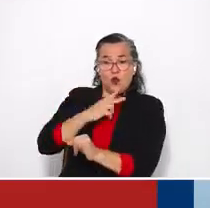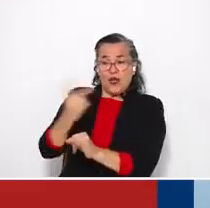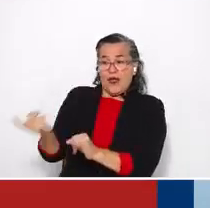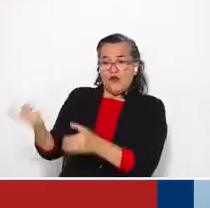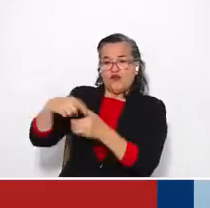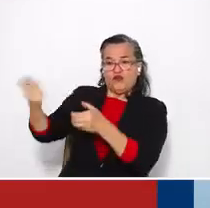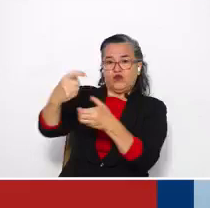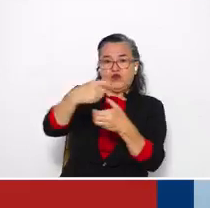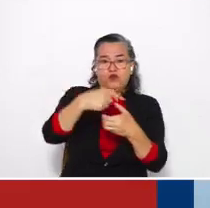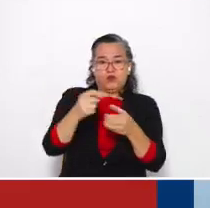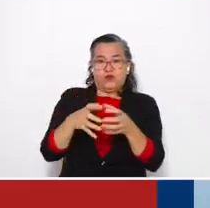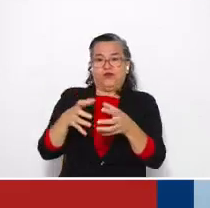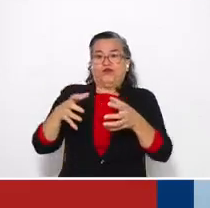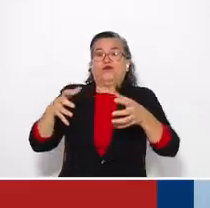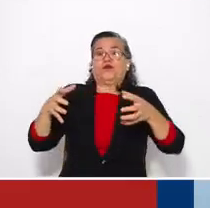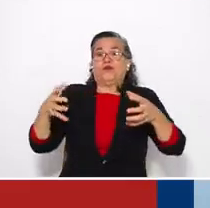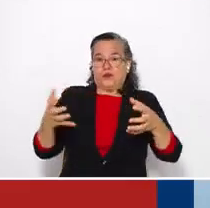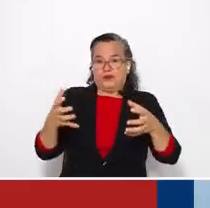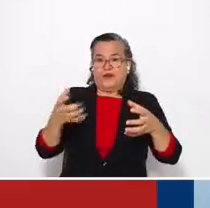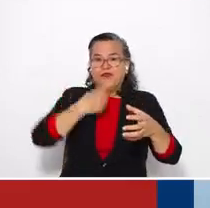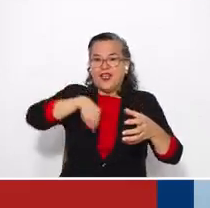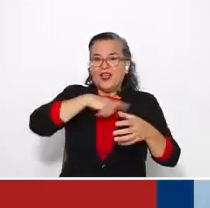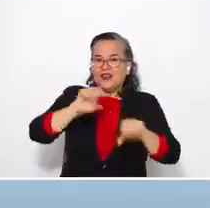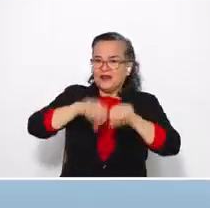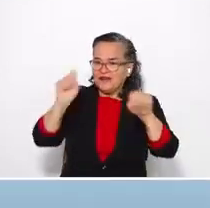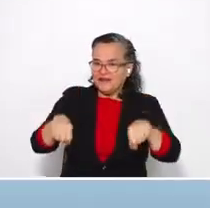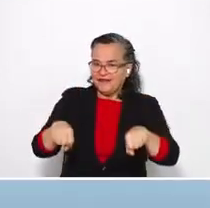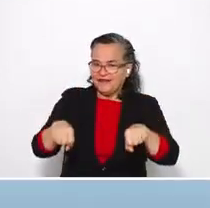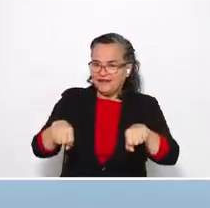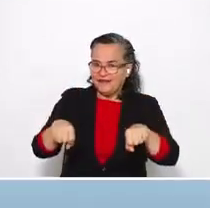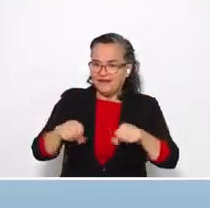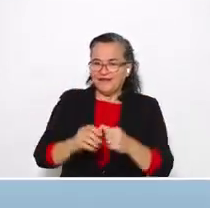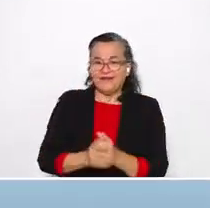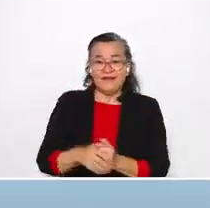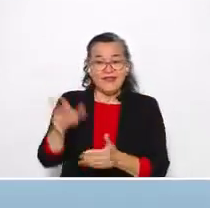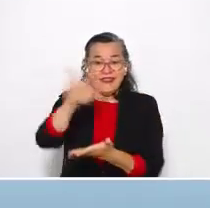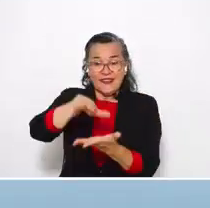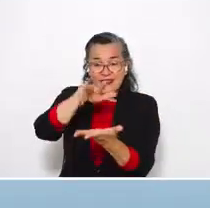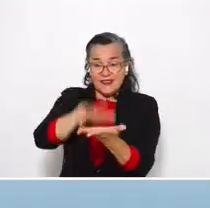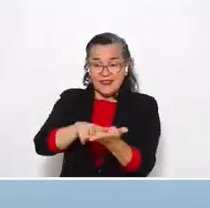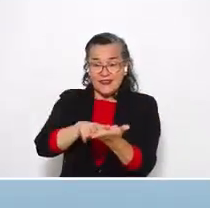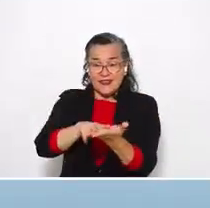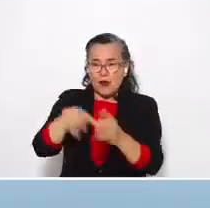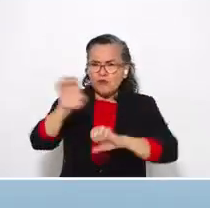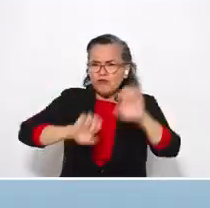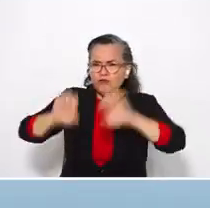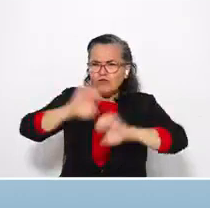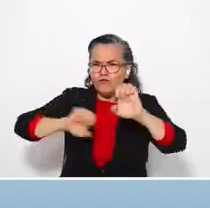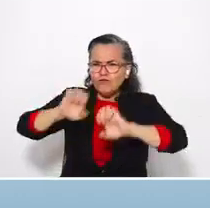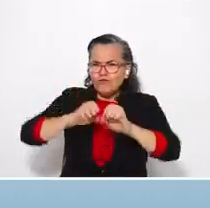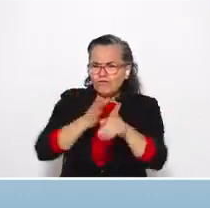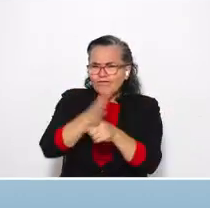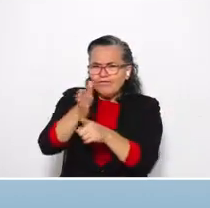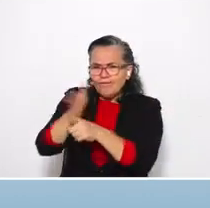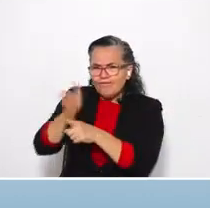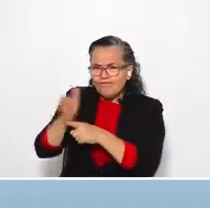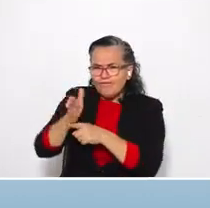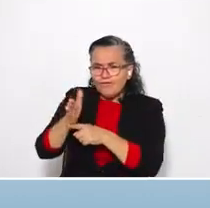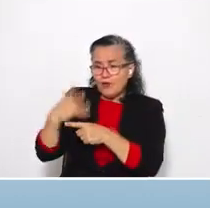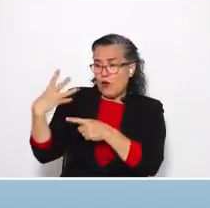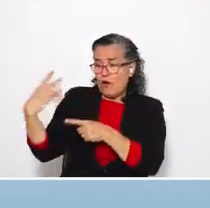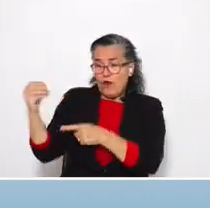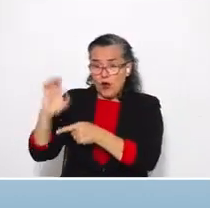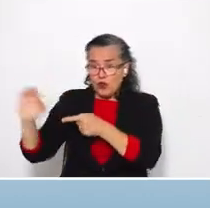han dicho sí a incorporarse a nuestro sistema. SINAES ha evaluado carreras que se imparten fuera de Costa